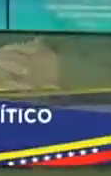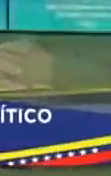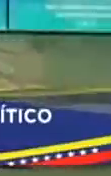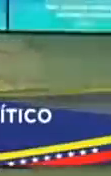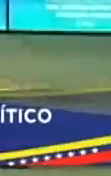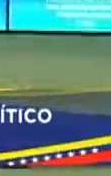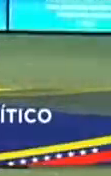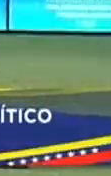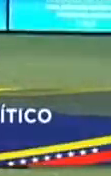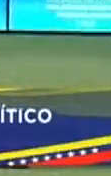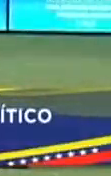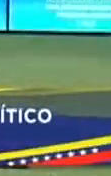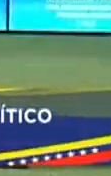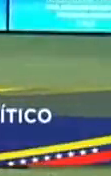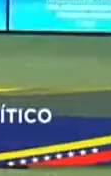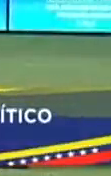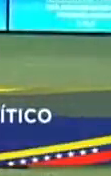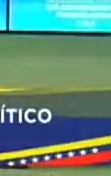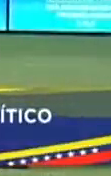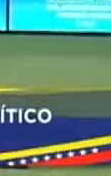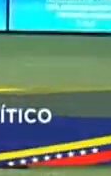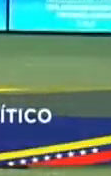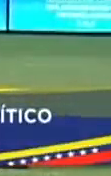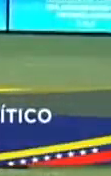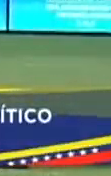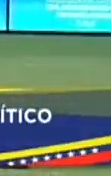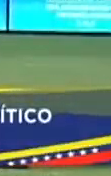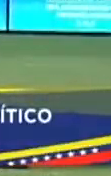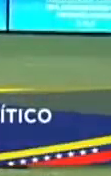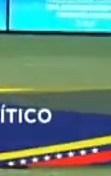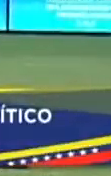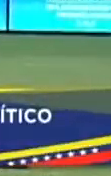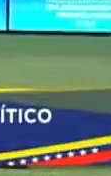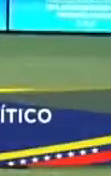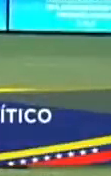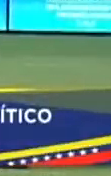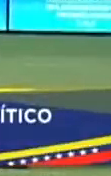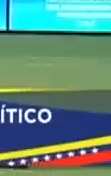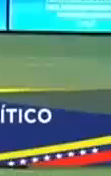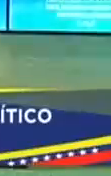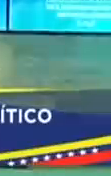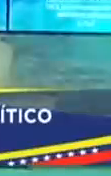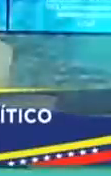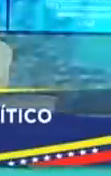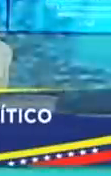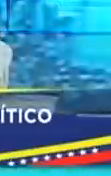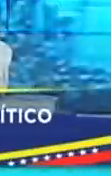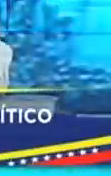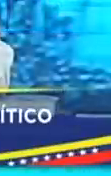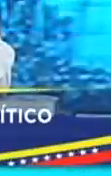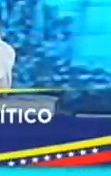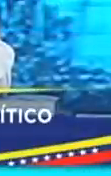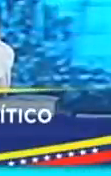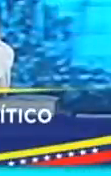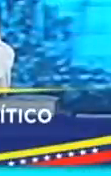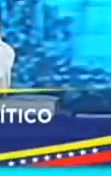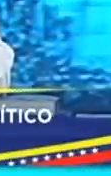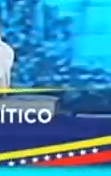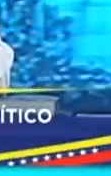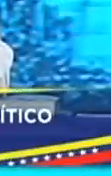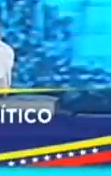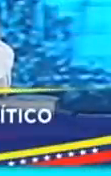Quiero saludar, con el permiso de ustedes, en una tarde lluviosa,